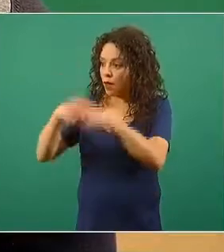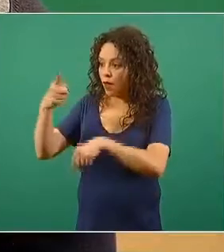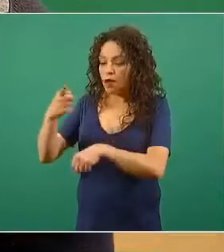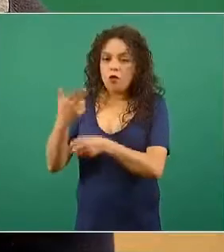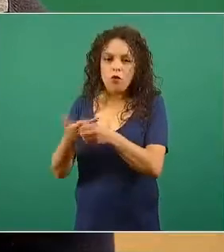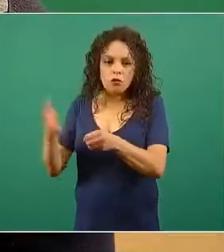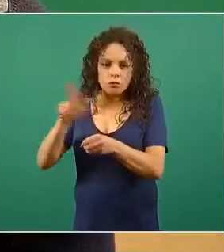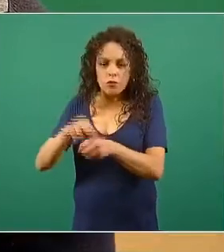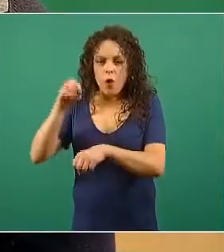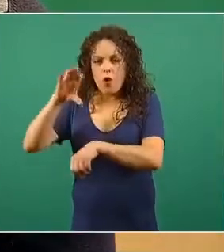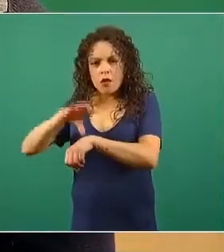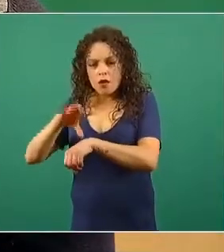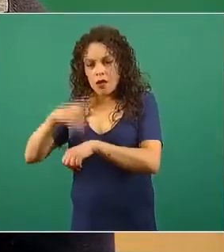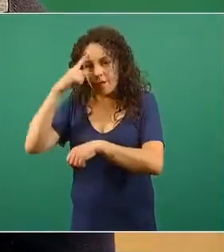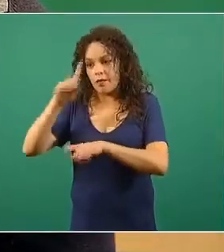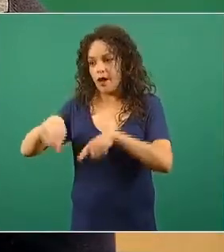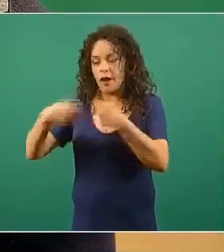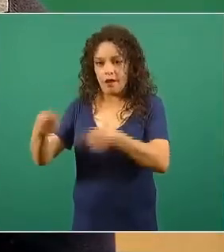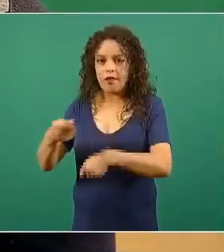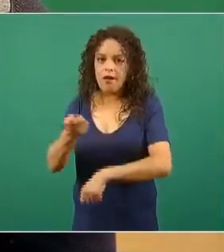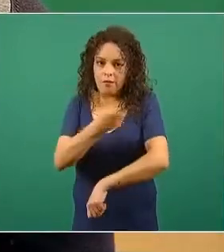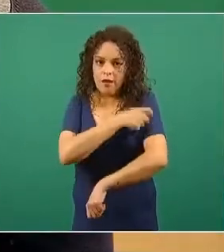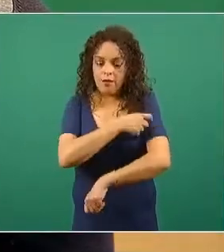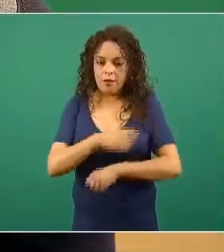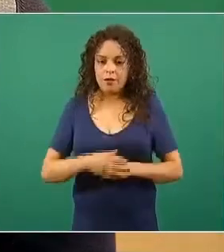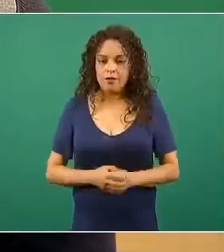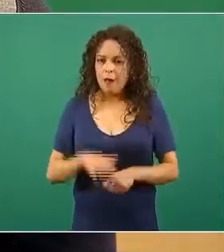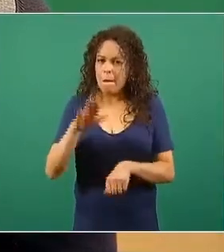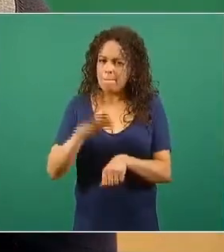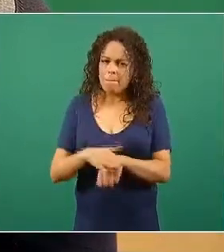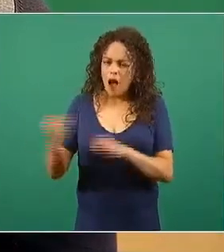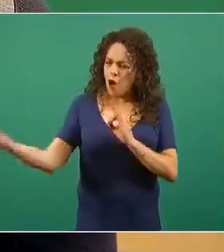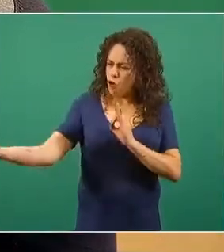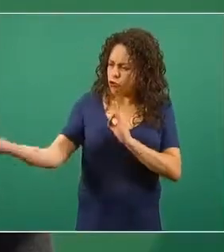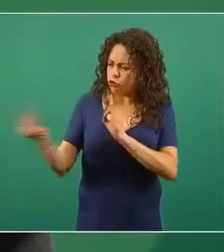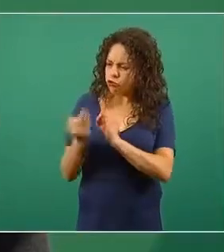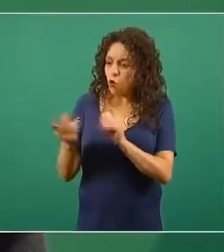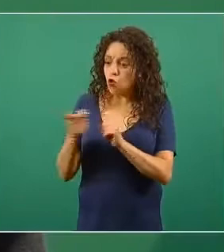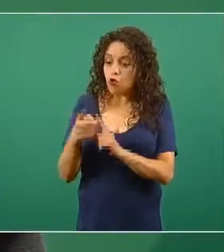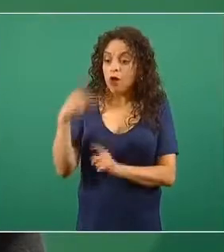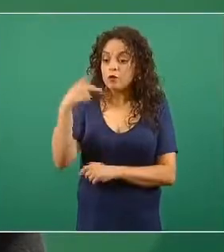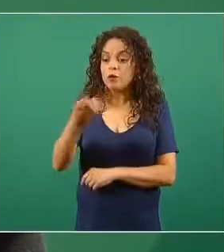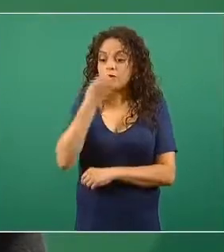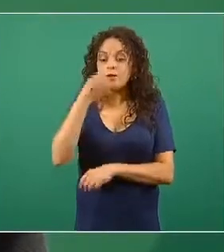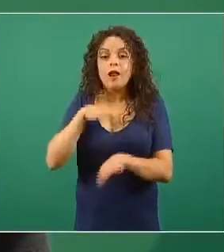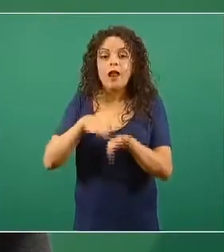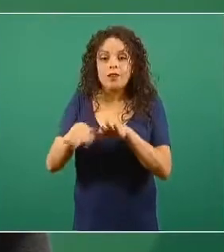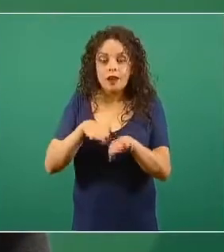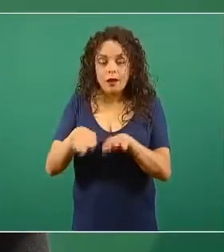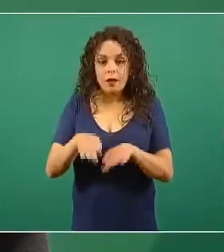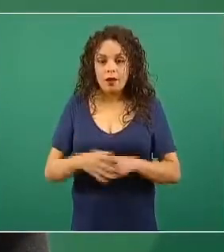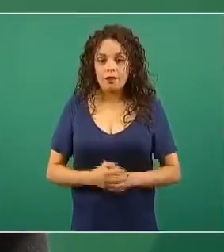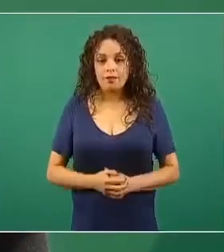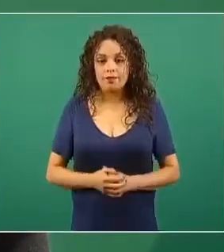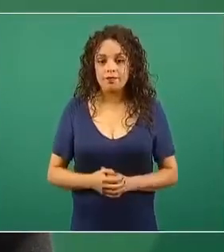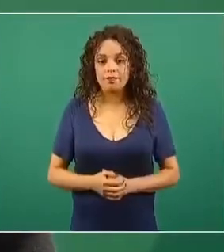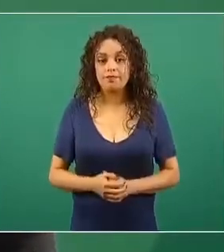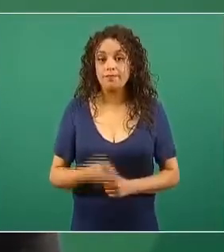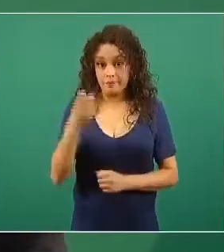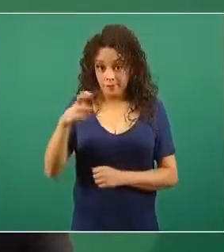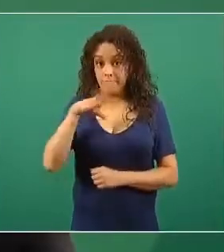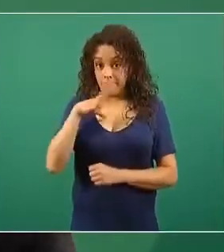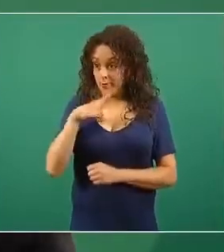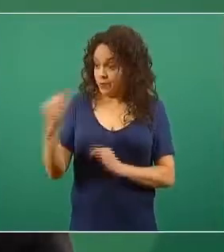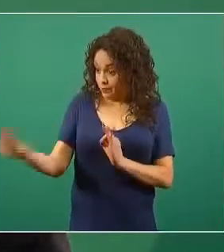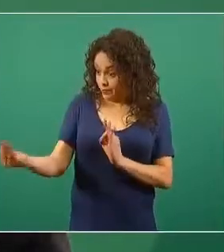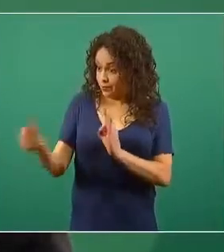un hospital o un punto de vacunación que quede el más cercano a su escuela. Y en función de que ese punto quede más cercano a su escuela, es